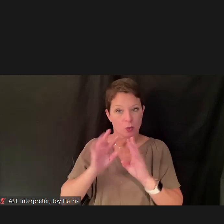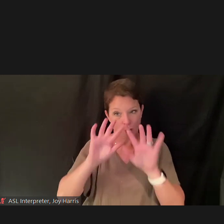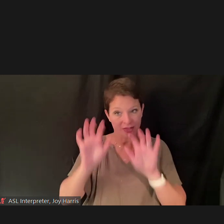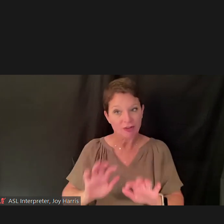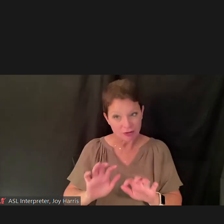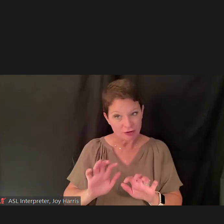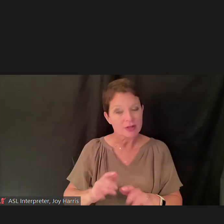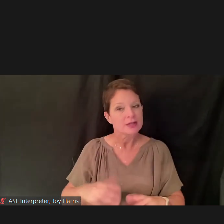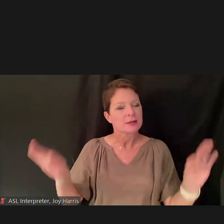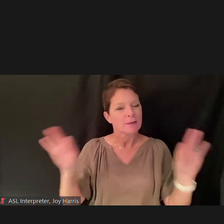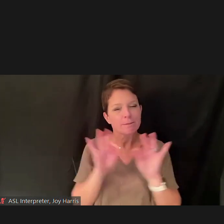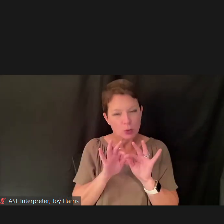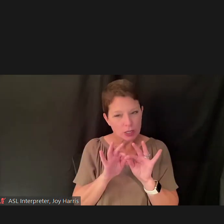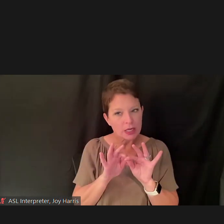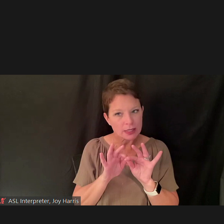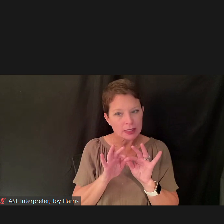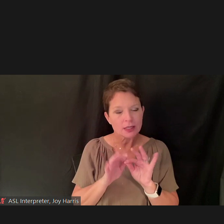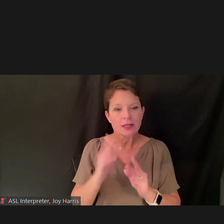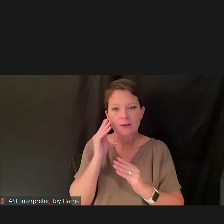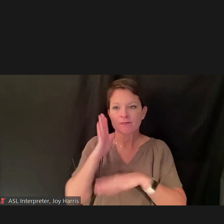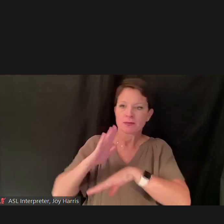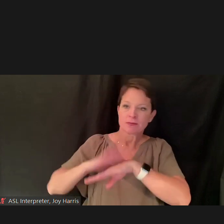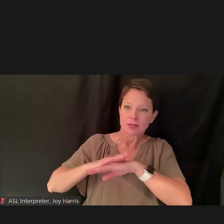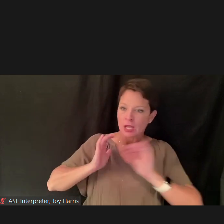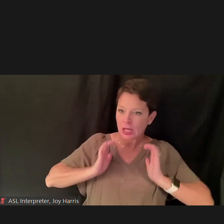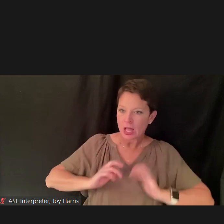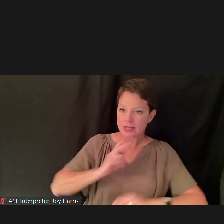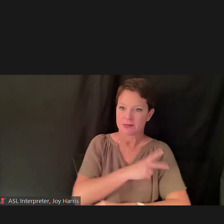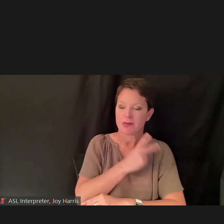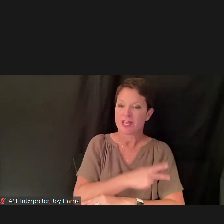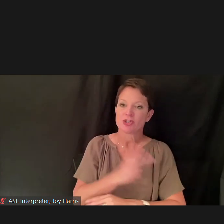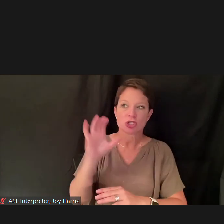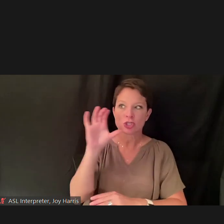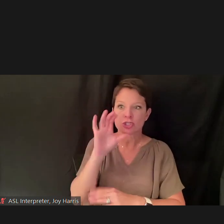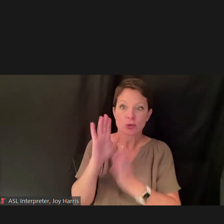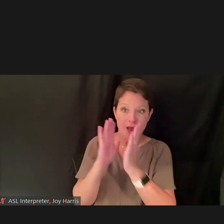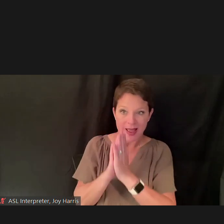pueden ser ultra sensitivos a un golpe de calor.